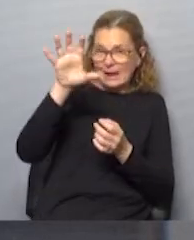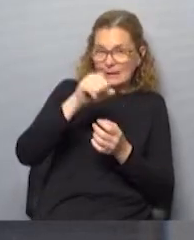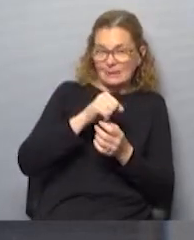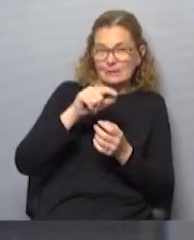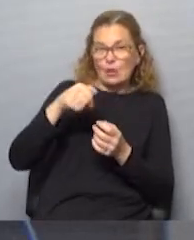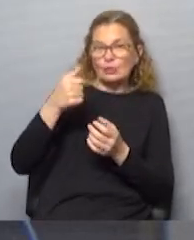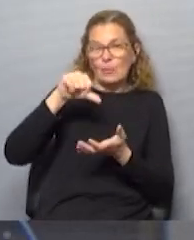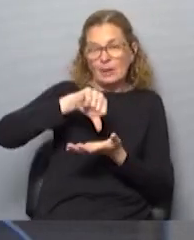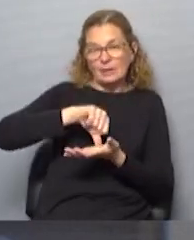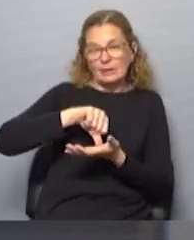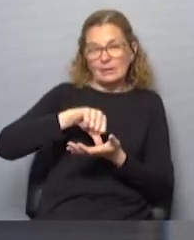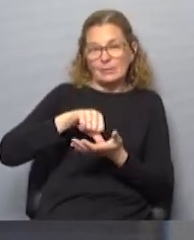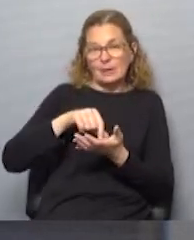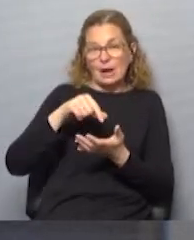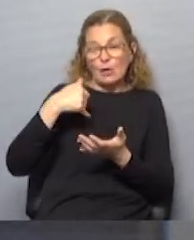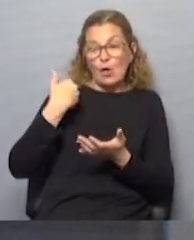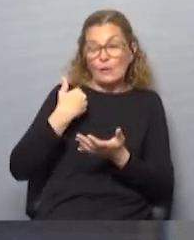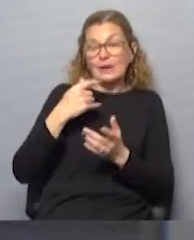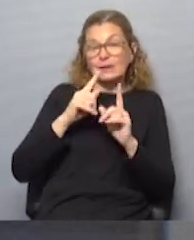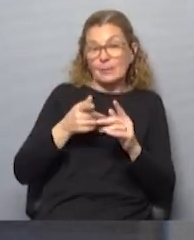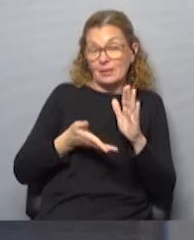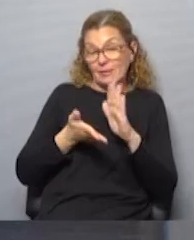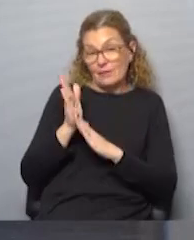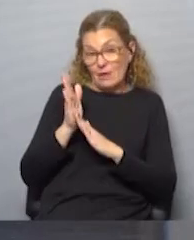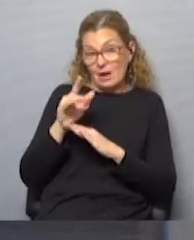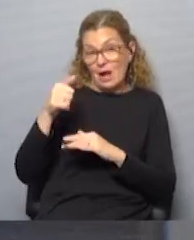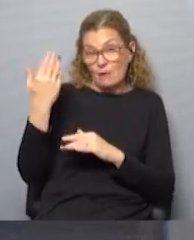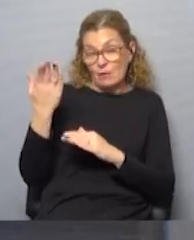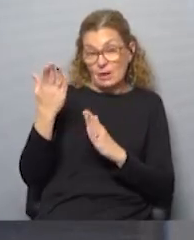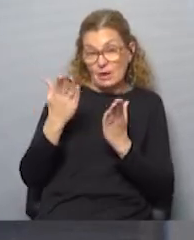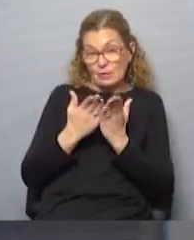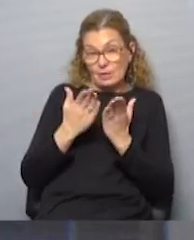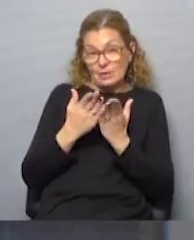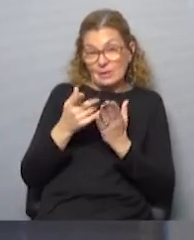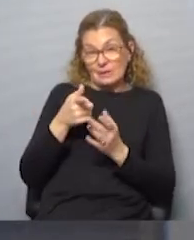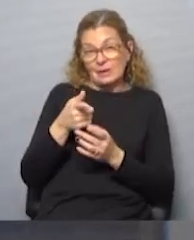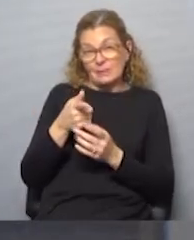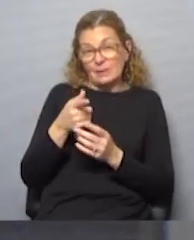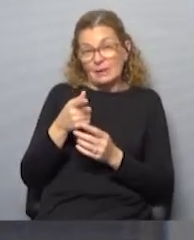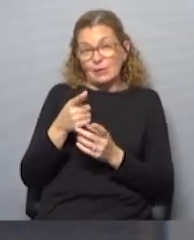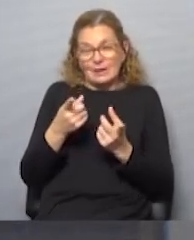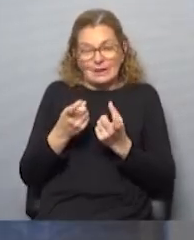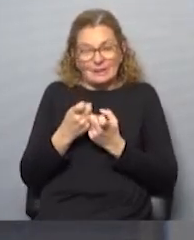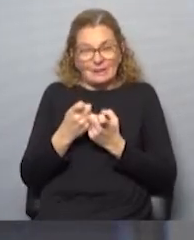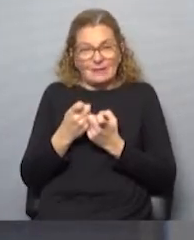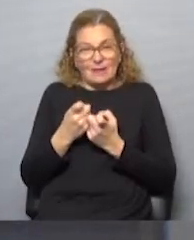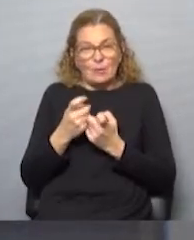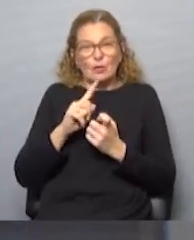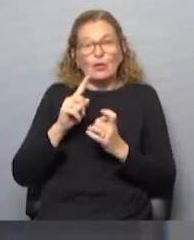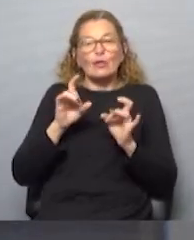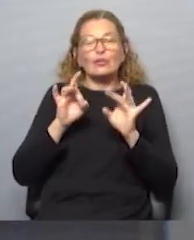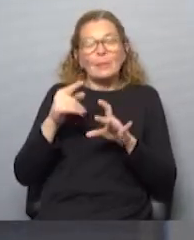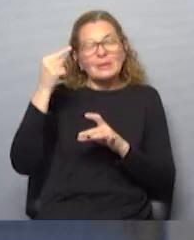exterior ni para retener a los jóvenes que mandamos a formarnos afuera y obviamente que para eso necesitamos no solamente